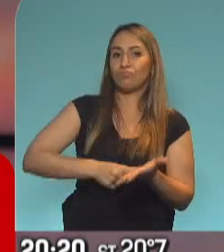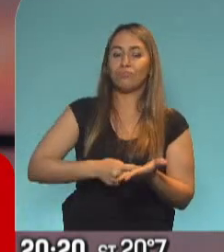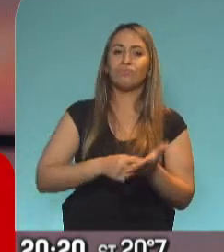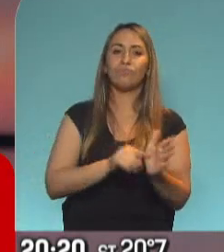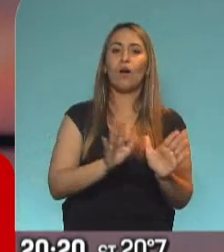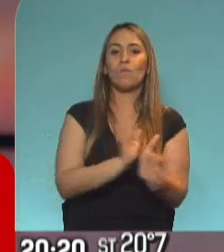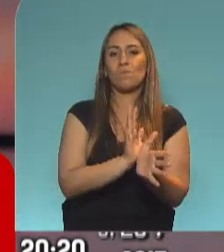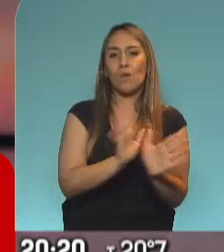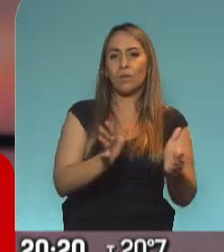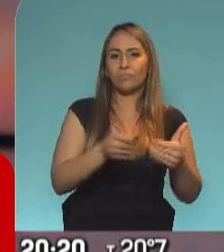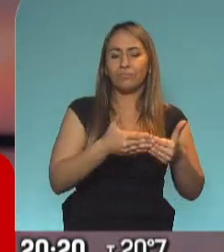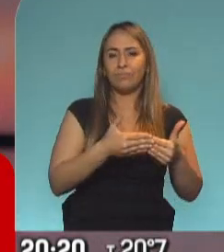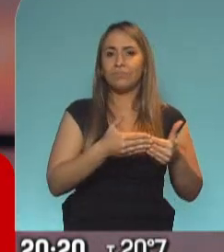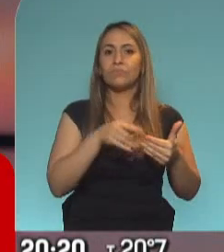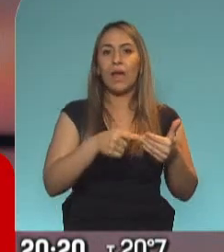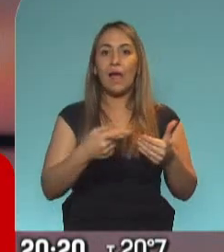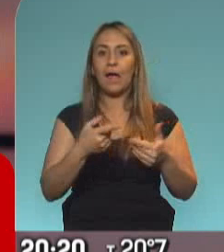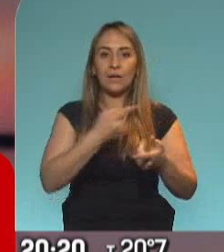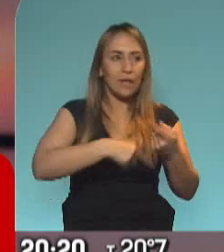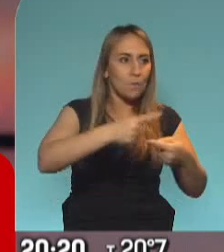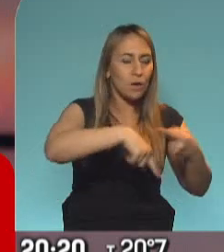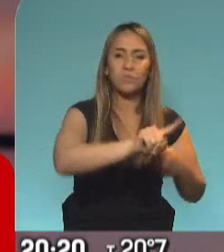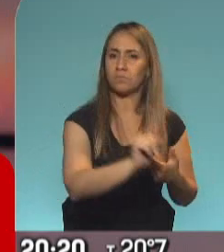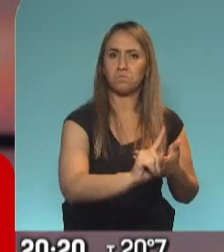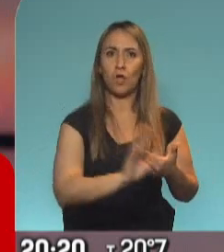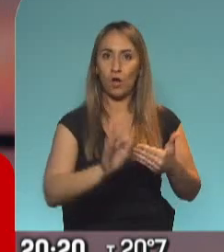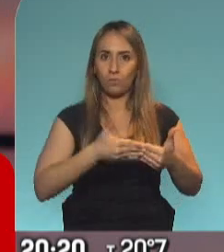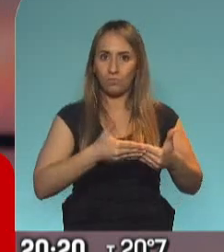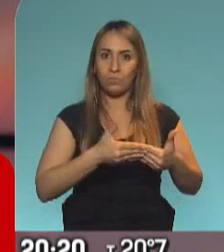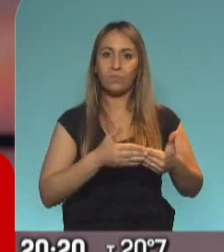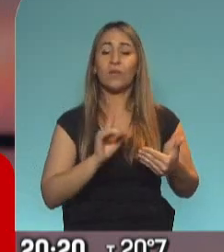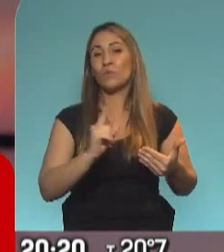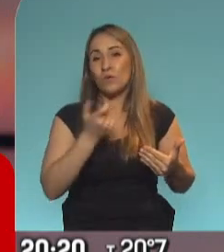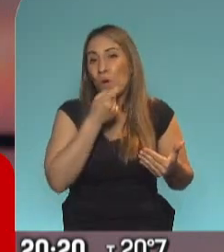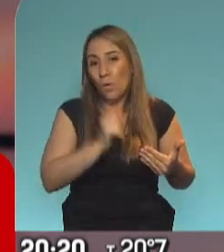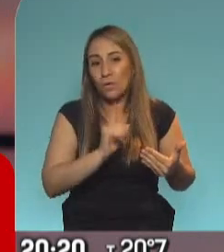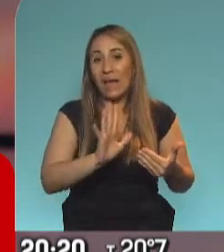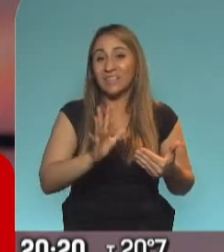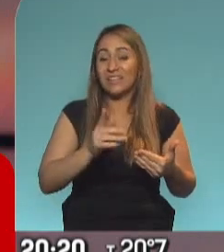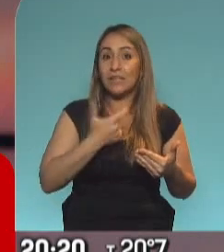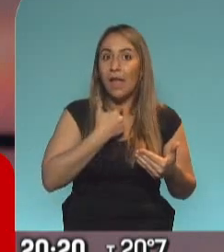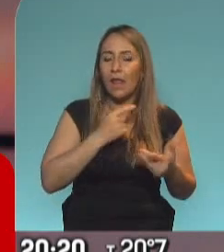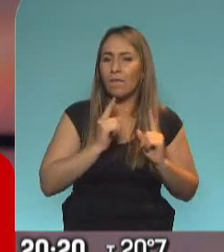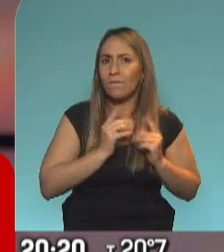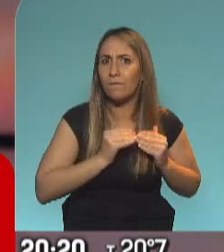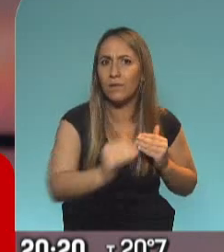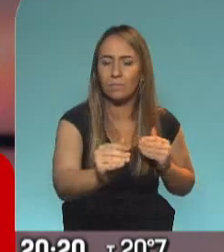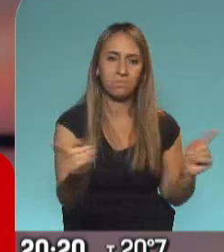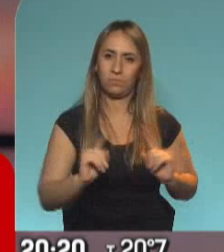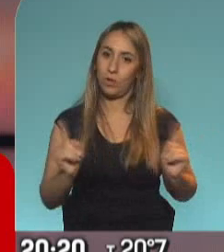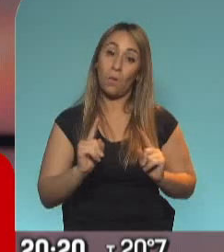los controles de capital, así hoy como están los deseados, los que queremos mantener durante toda la gestión, pero hoy sí